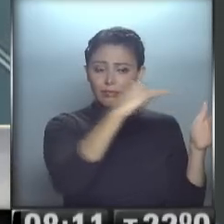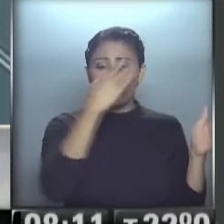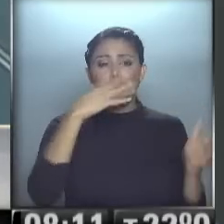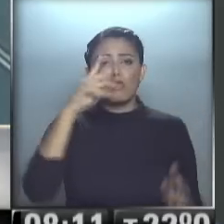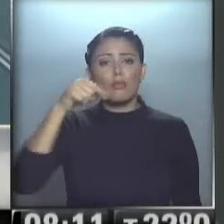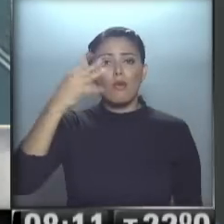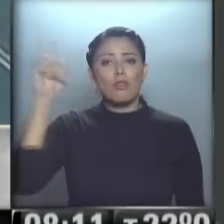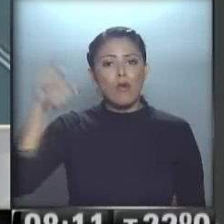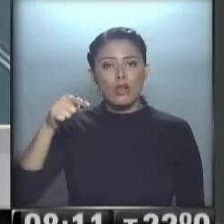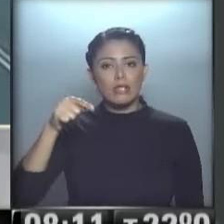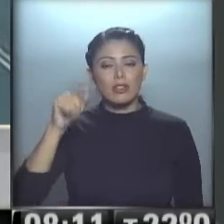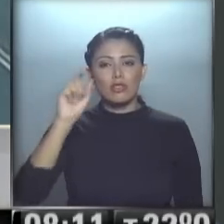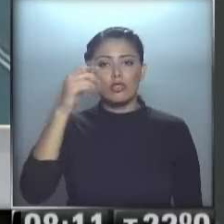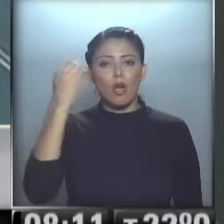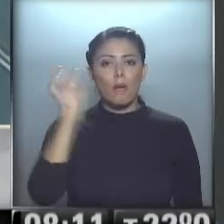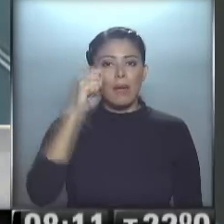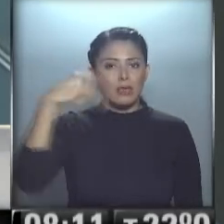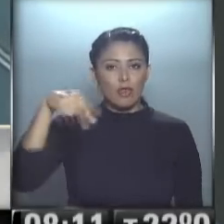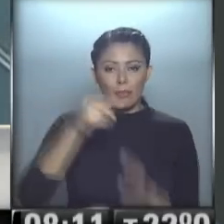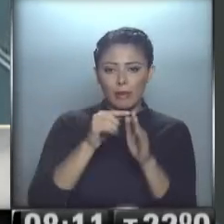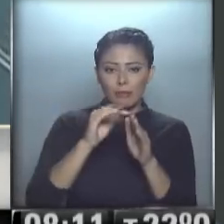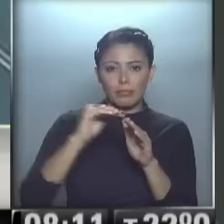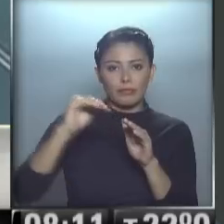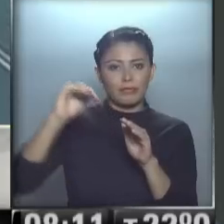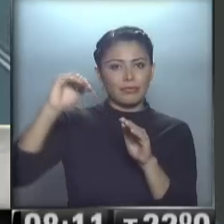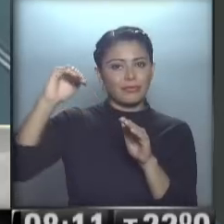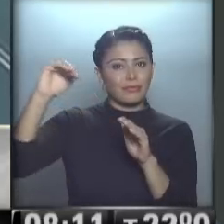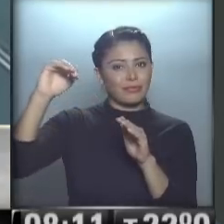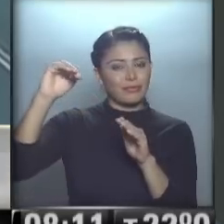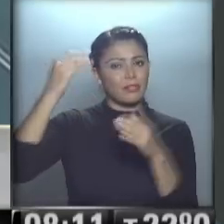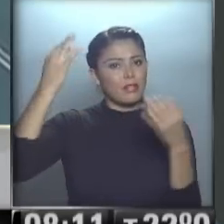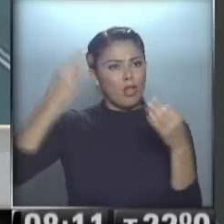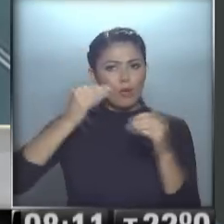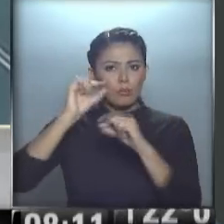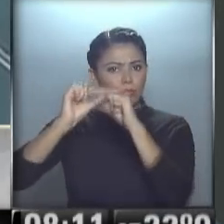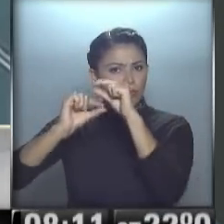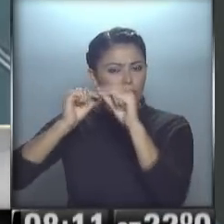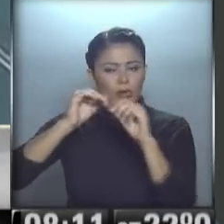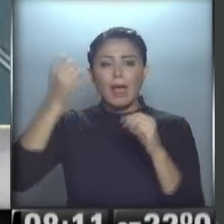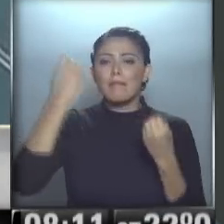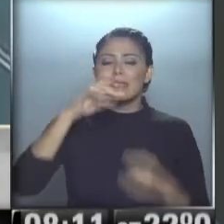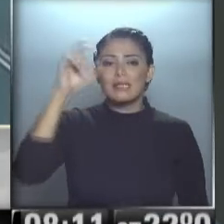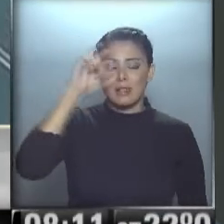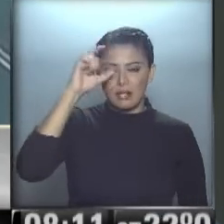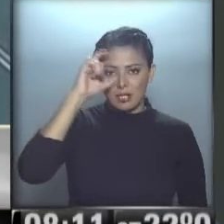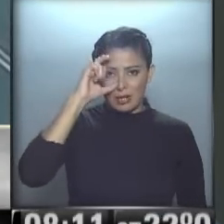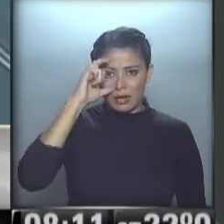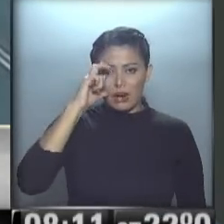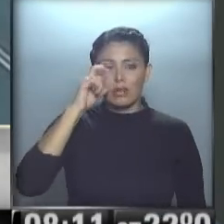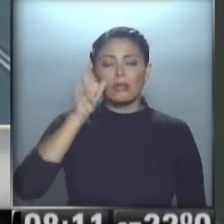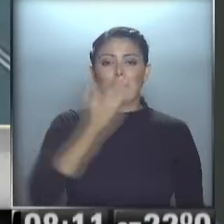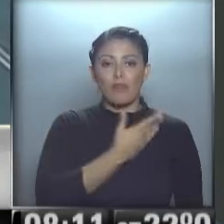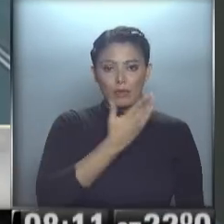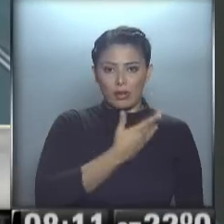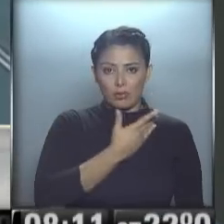4,4 para el mes de noviembre esto tiende a incrementarse de un modo sustancial a partir del mes de enero y eh del mes de